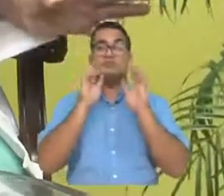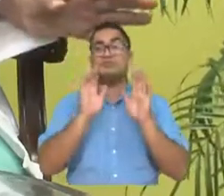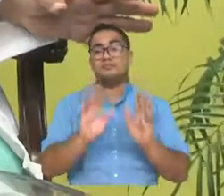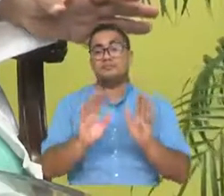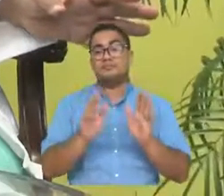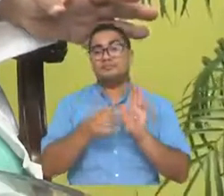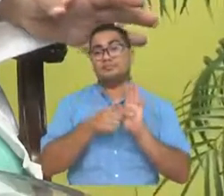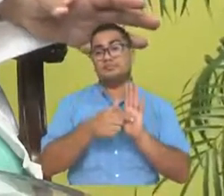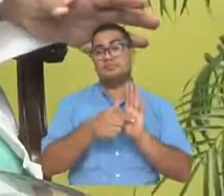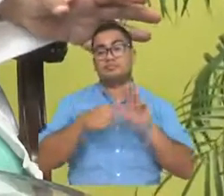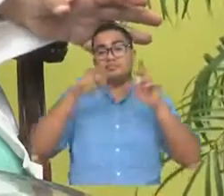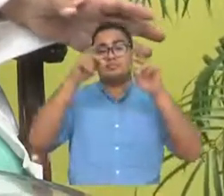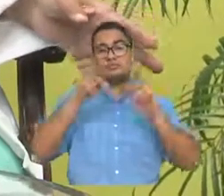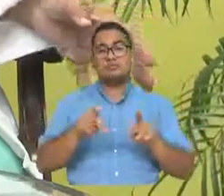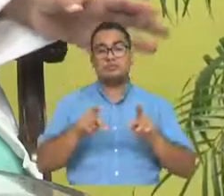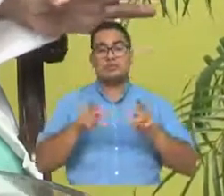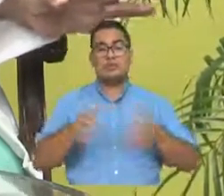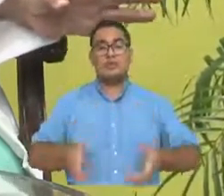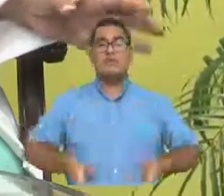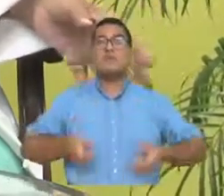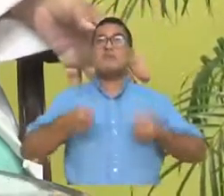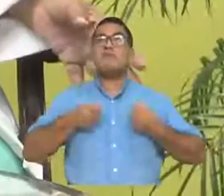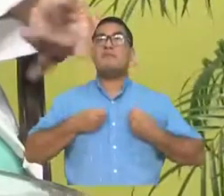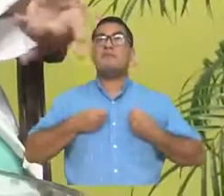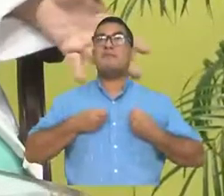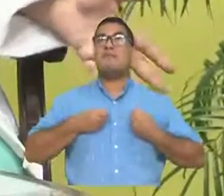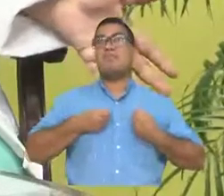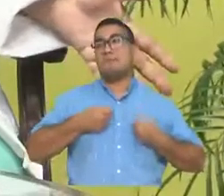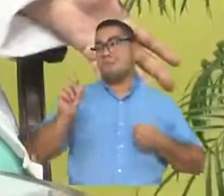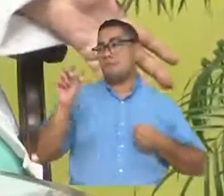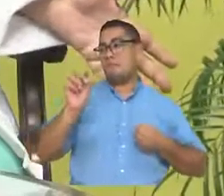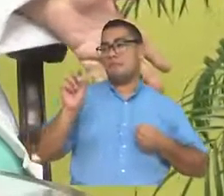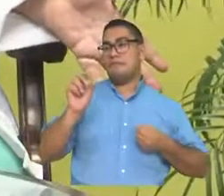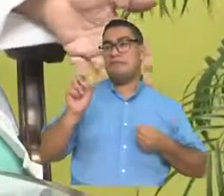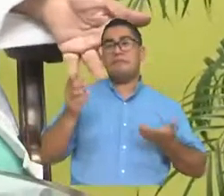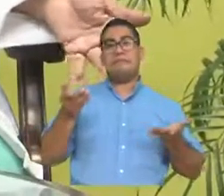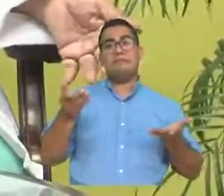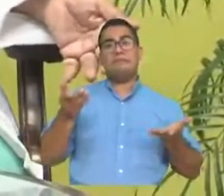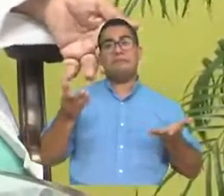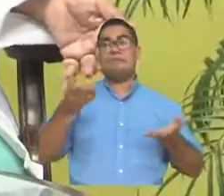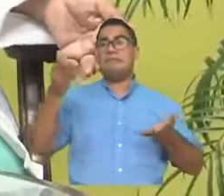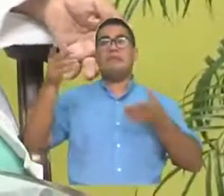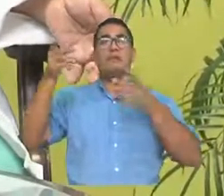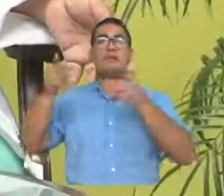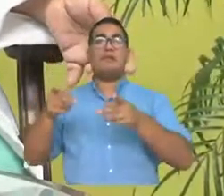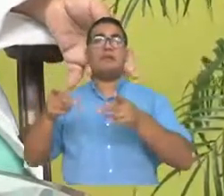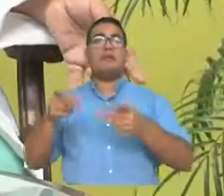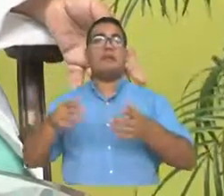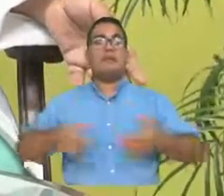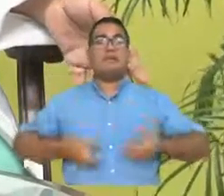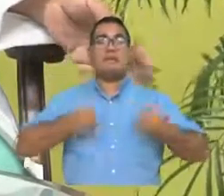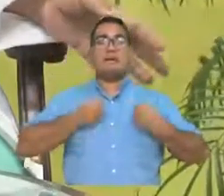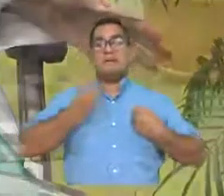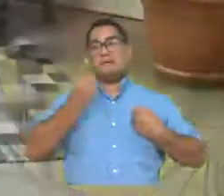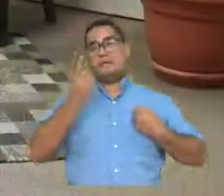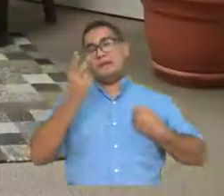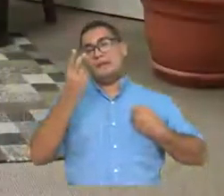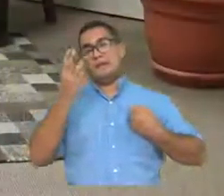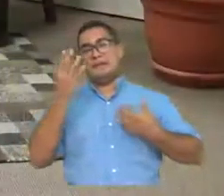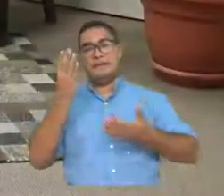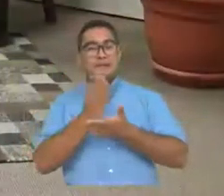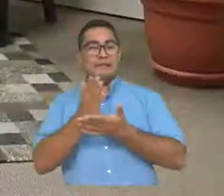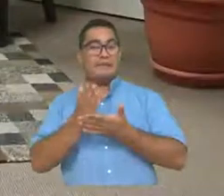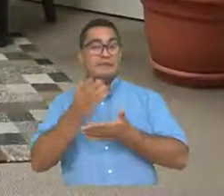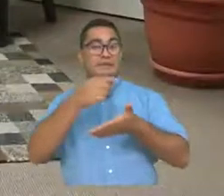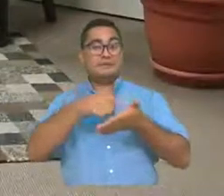cabeza. Porque de esa manera vos te estás eliminando y quitando todo lo que tiene encima y que puede ser algo que